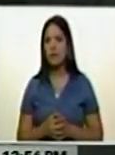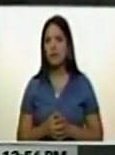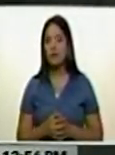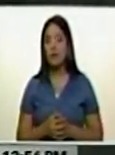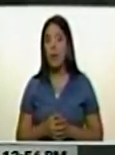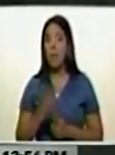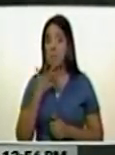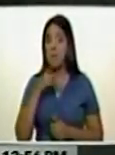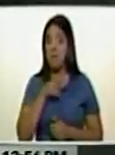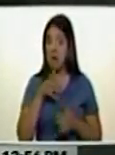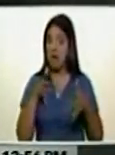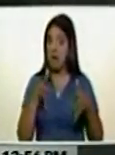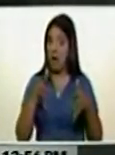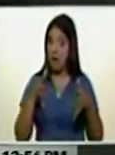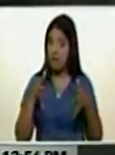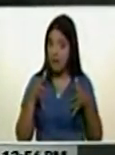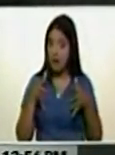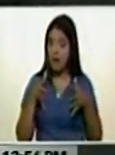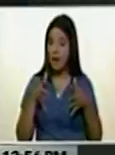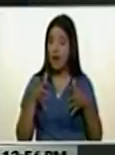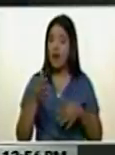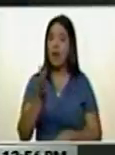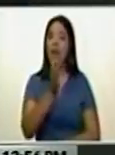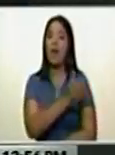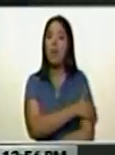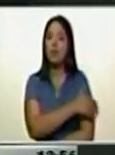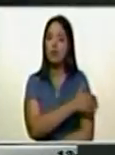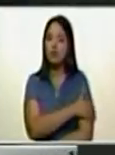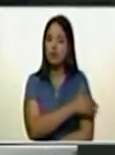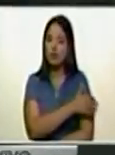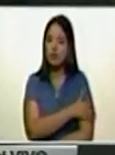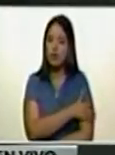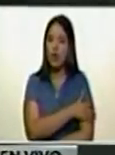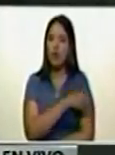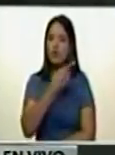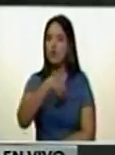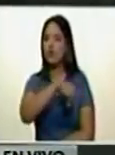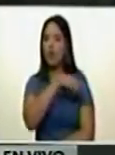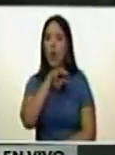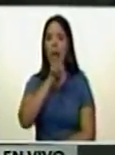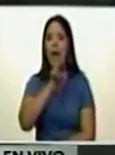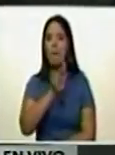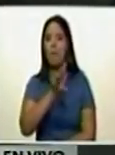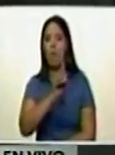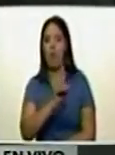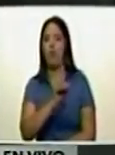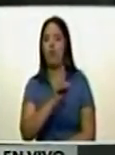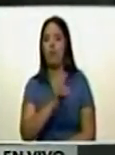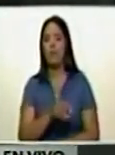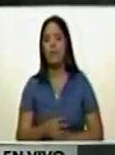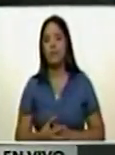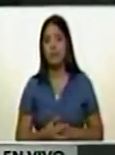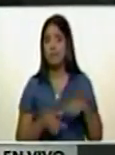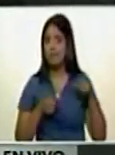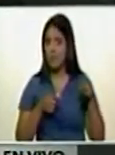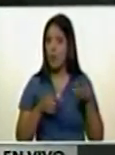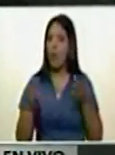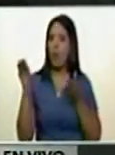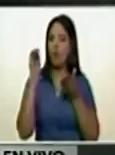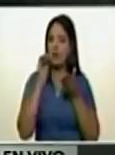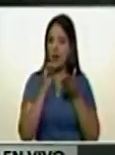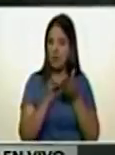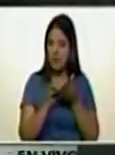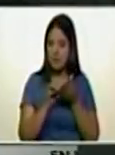poder la burguesía, la MUD, los pelucones en este país, ellos volverían a